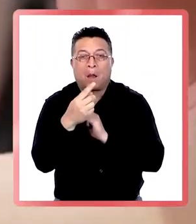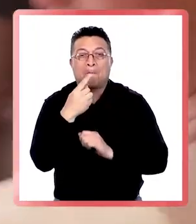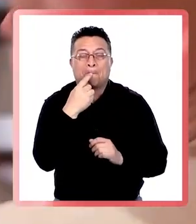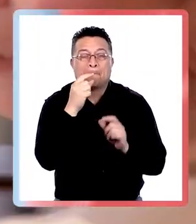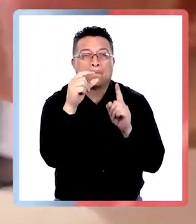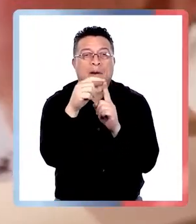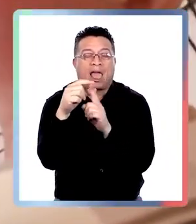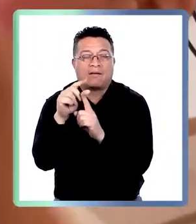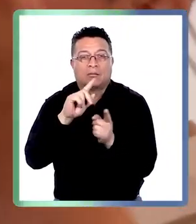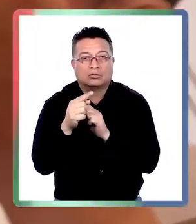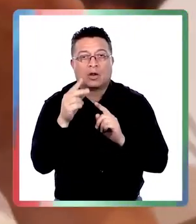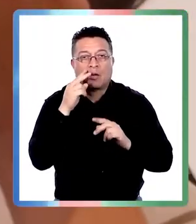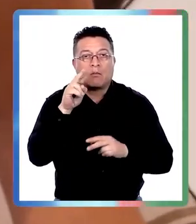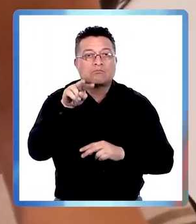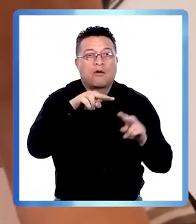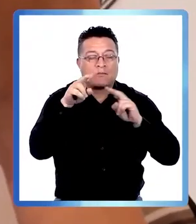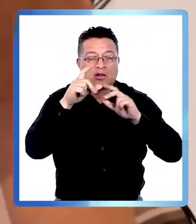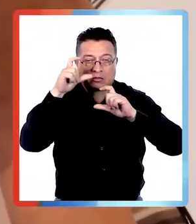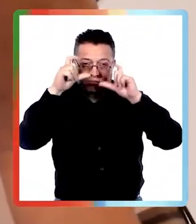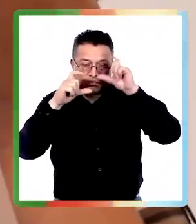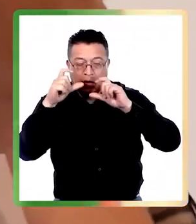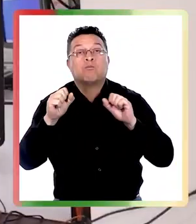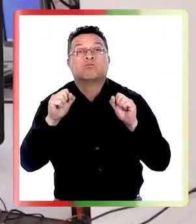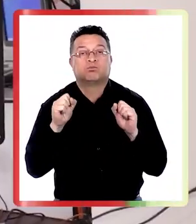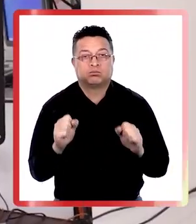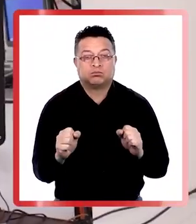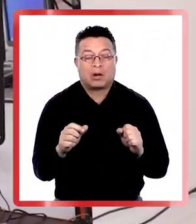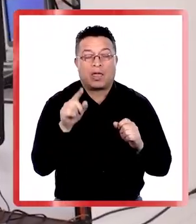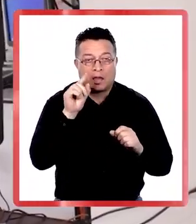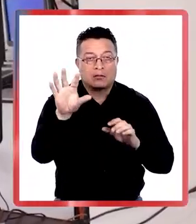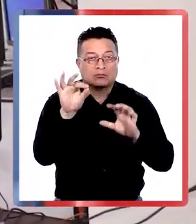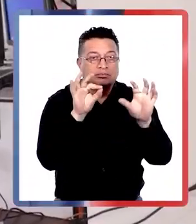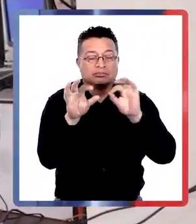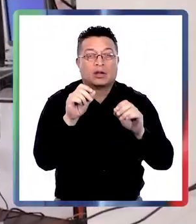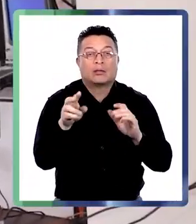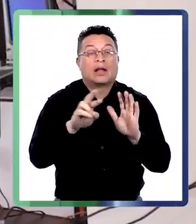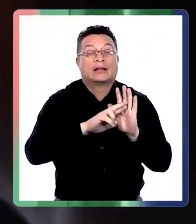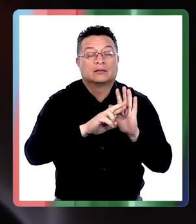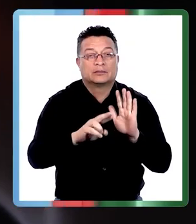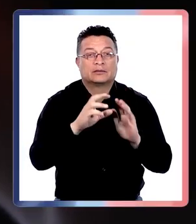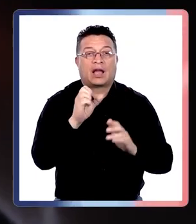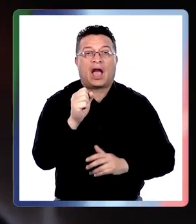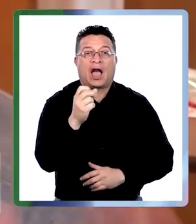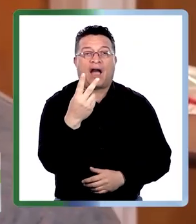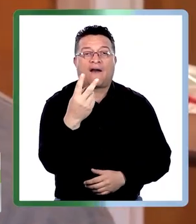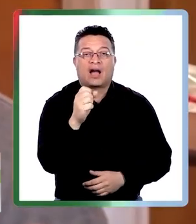a movimientos y expresiones. Esto está representado a través de un avatar.